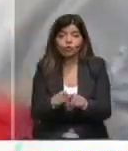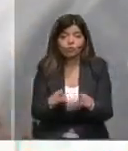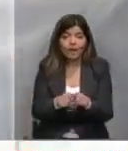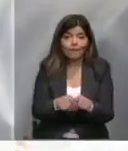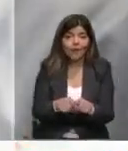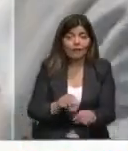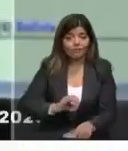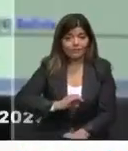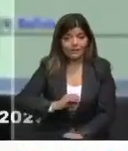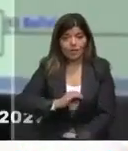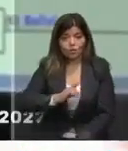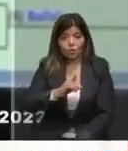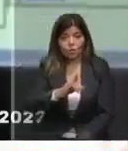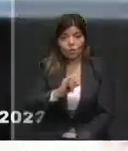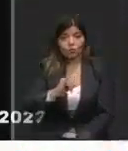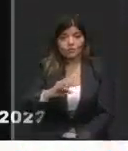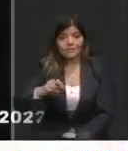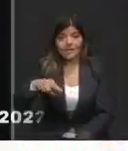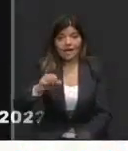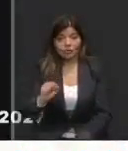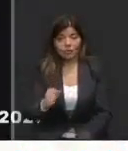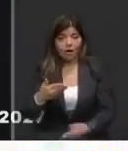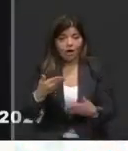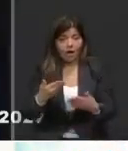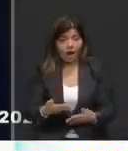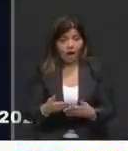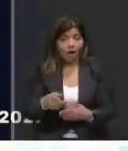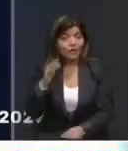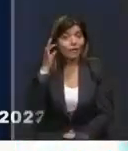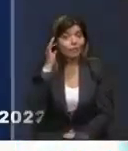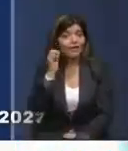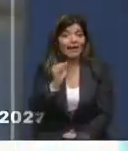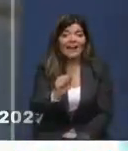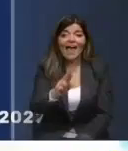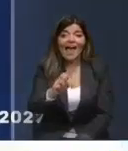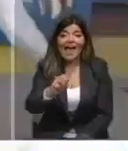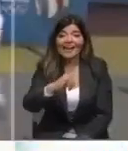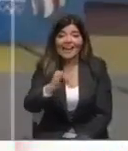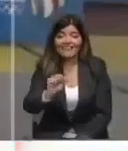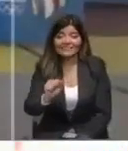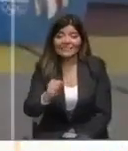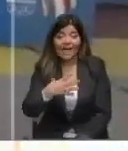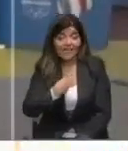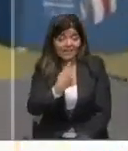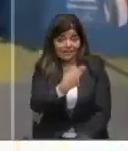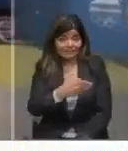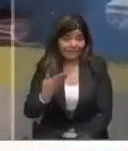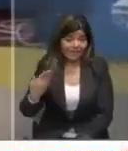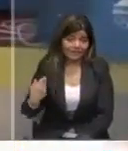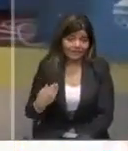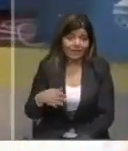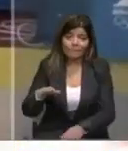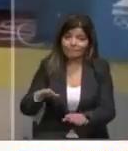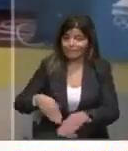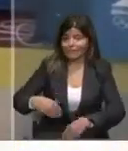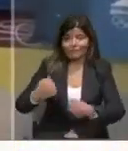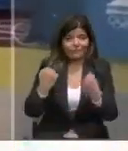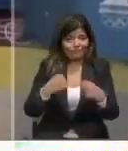entrenador, Luciano. Ahora, Aranza, hija de este último, quiere escribir su propia